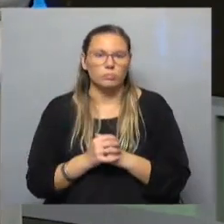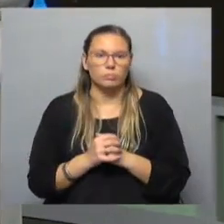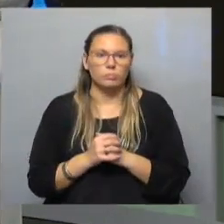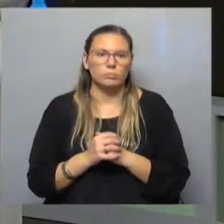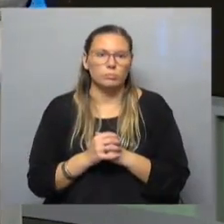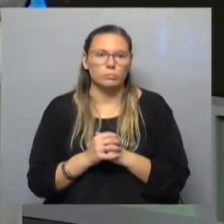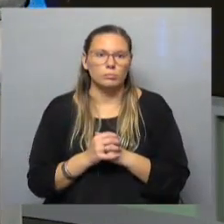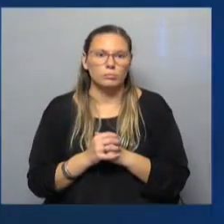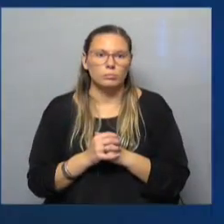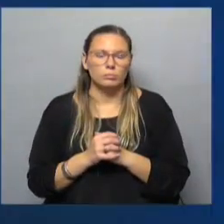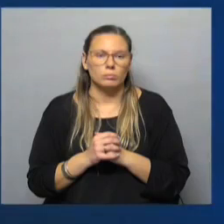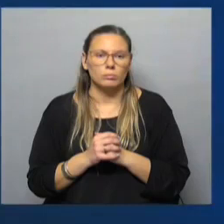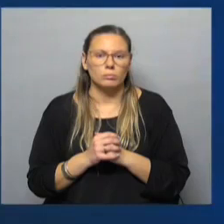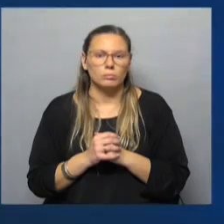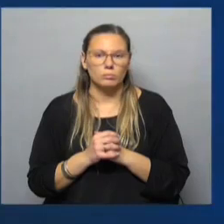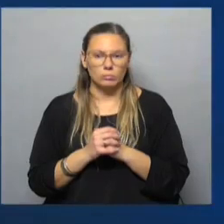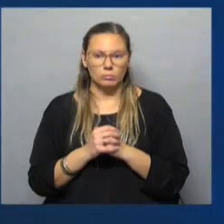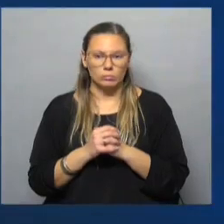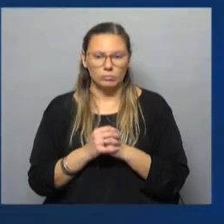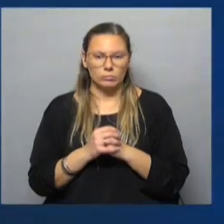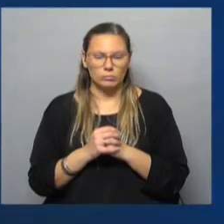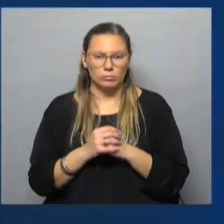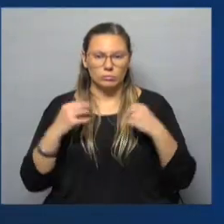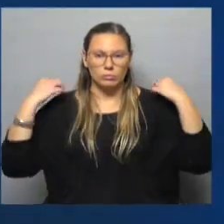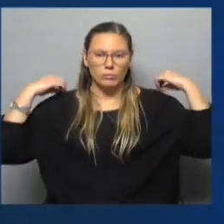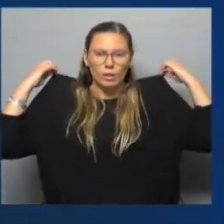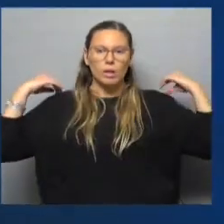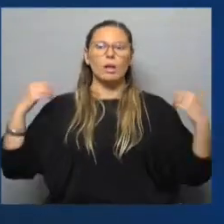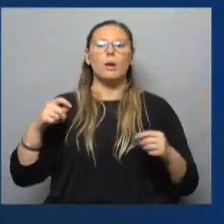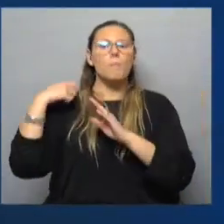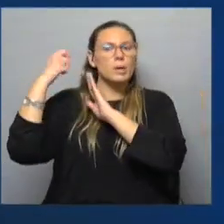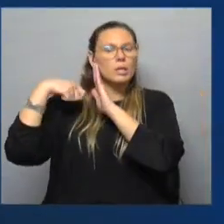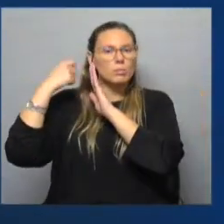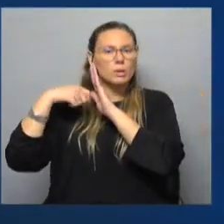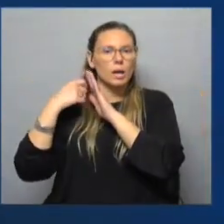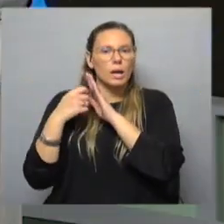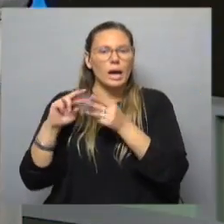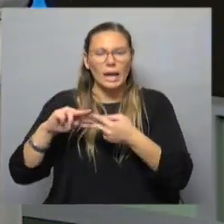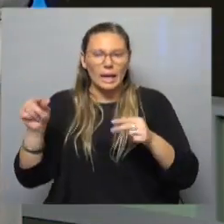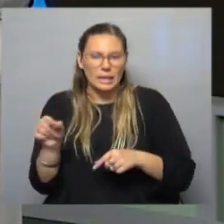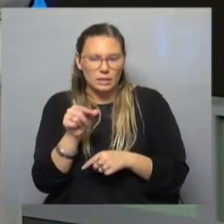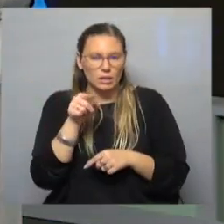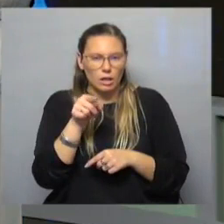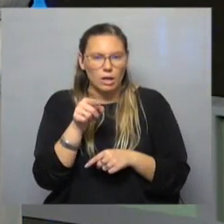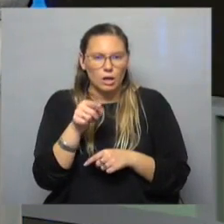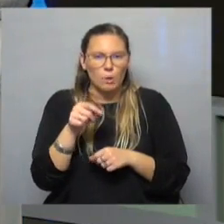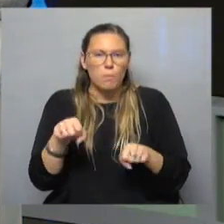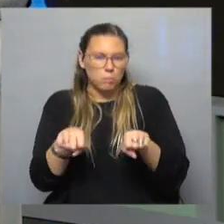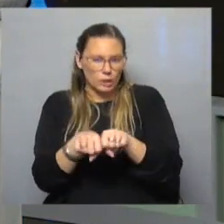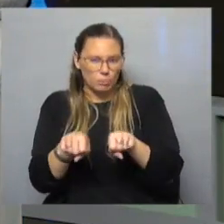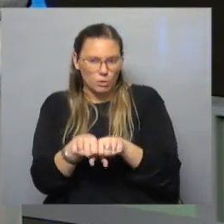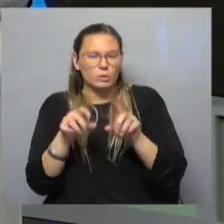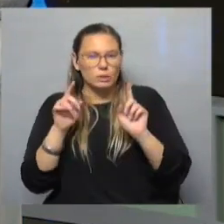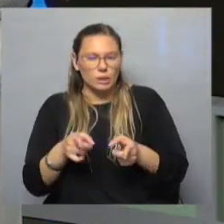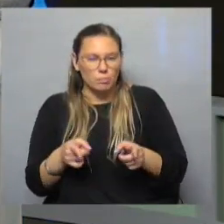Total. Tiene algo que sale en la película y que es toda la parte genética, porque vos tenés varios primos que